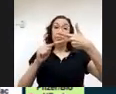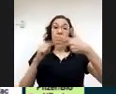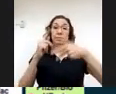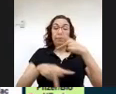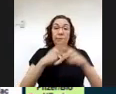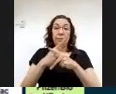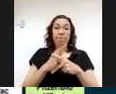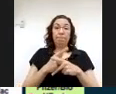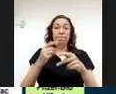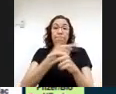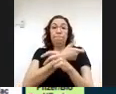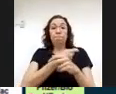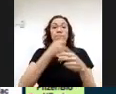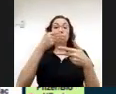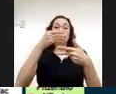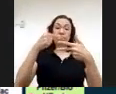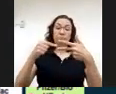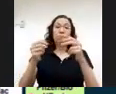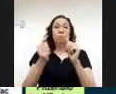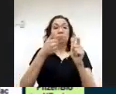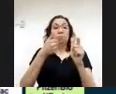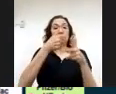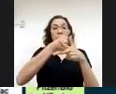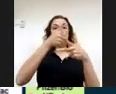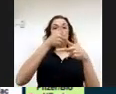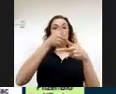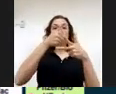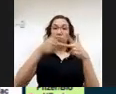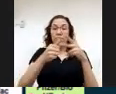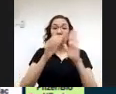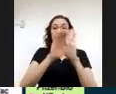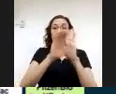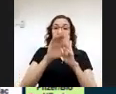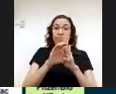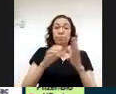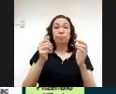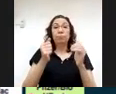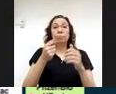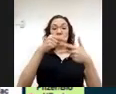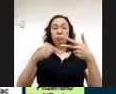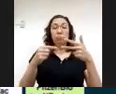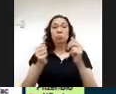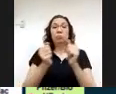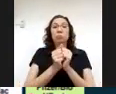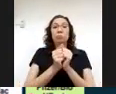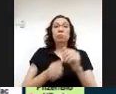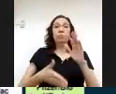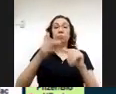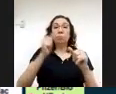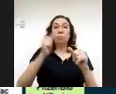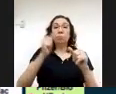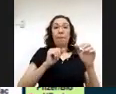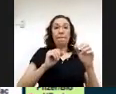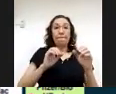Cada una con sus propias características, cada una con una mayor efectividad que la otra o una